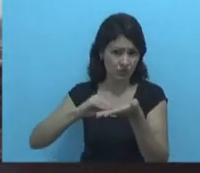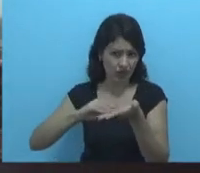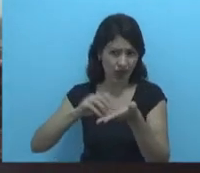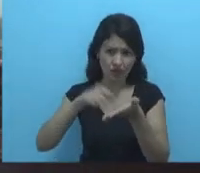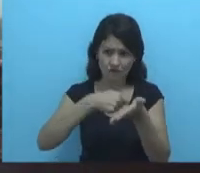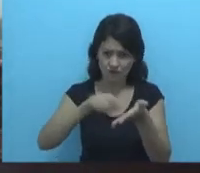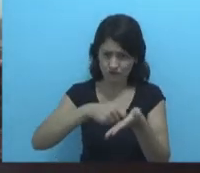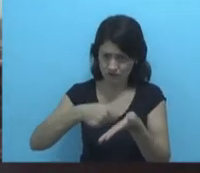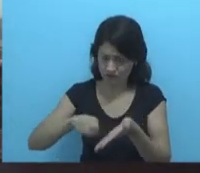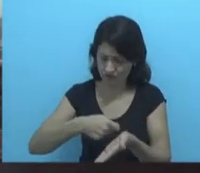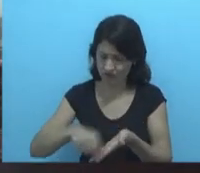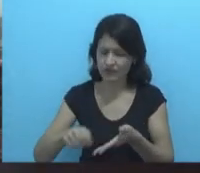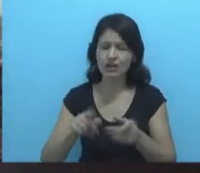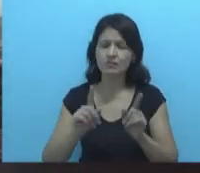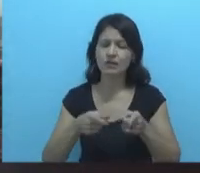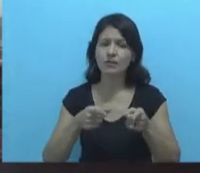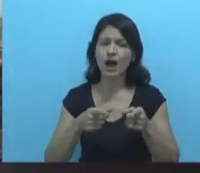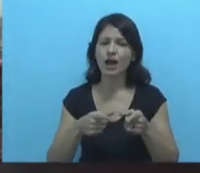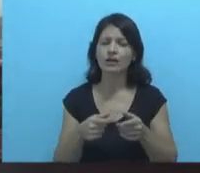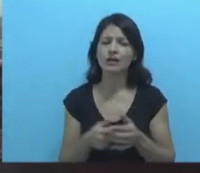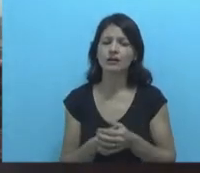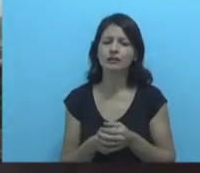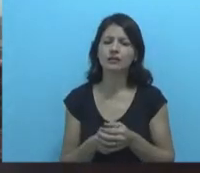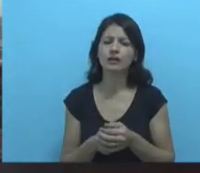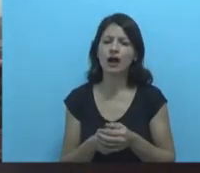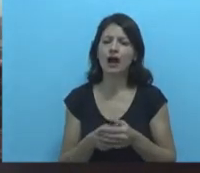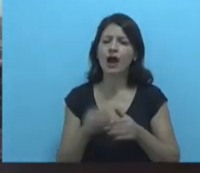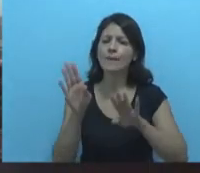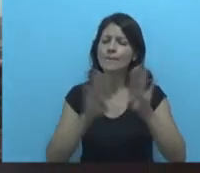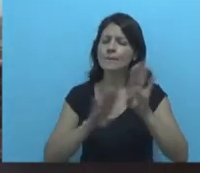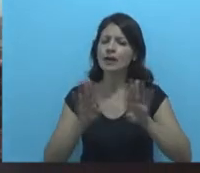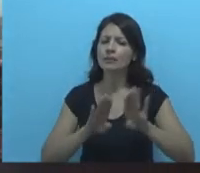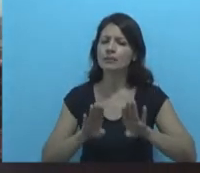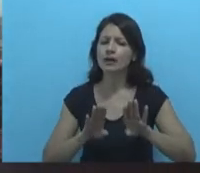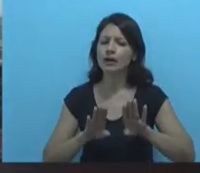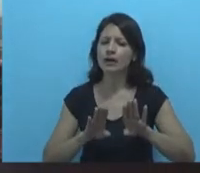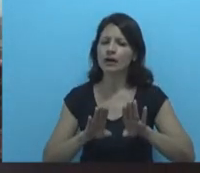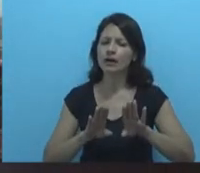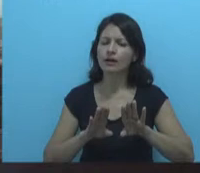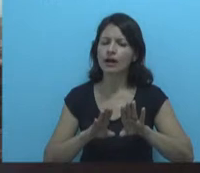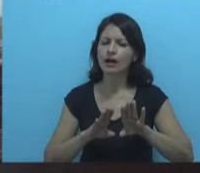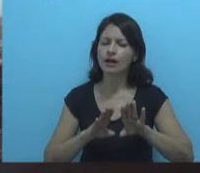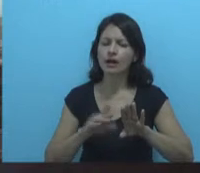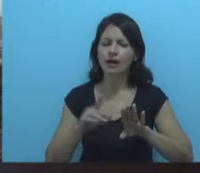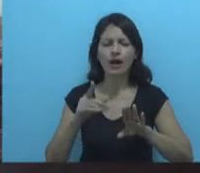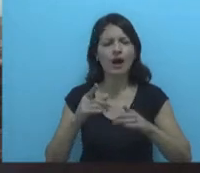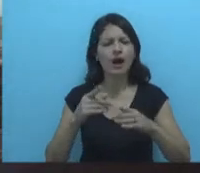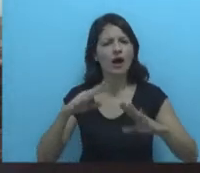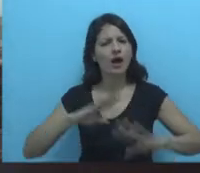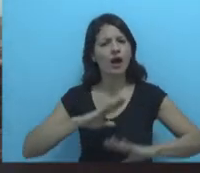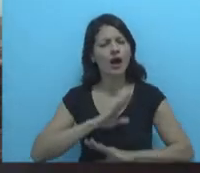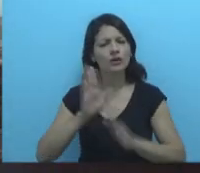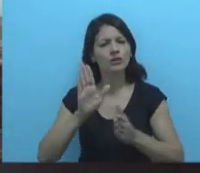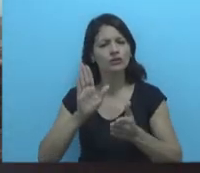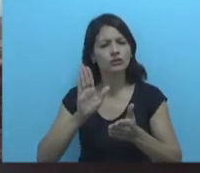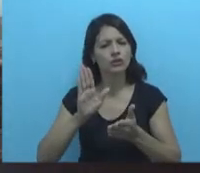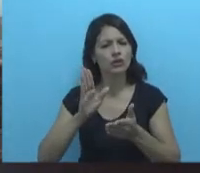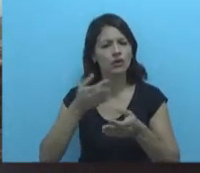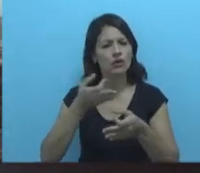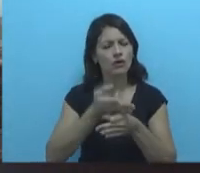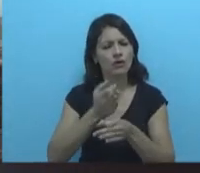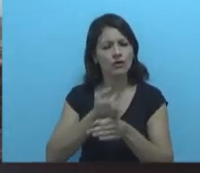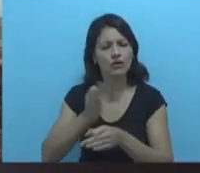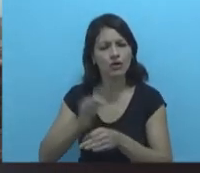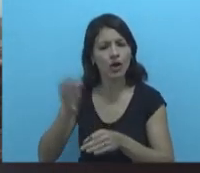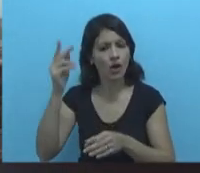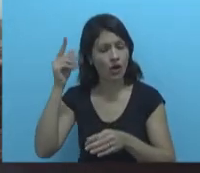por el cual esta Cámara resuelve realizar la jornada de divulgación científica y concientización sobre la importancia de la